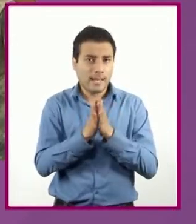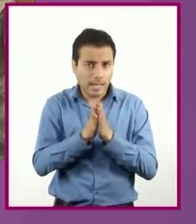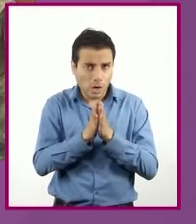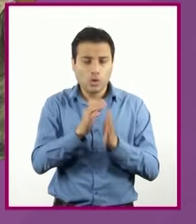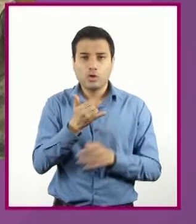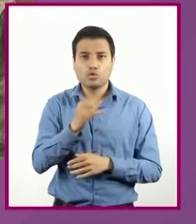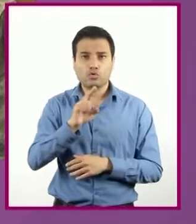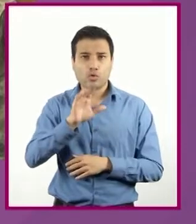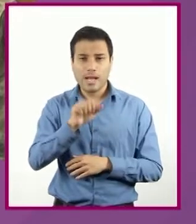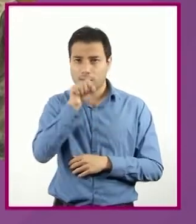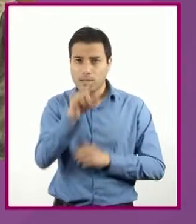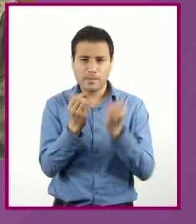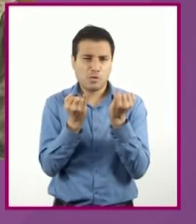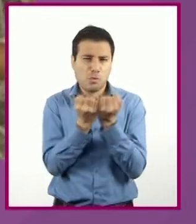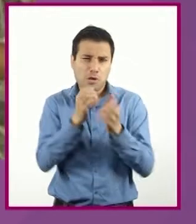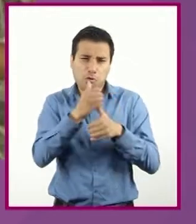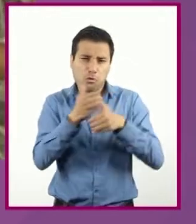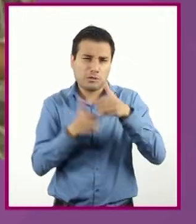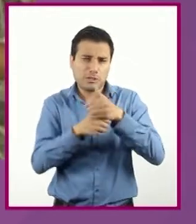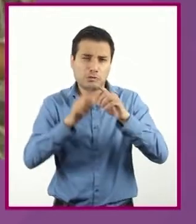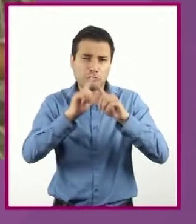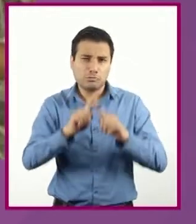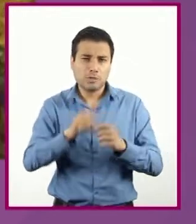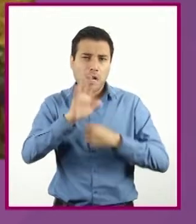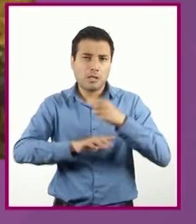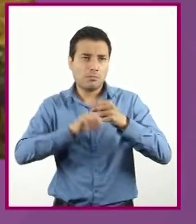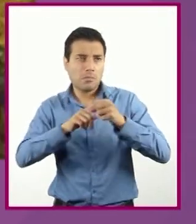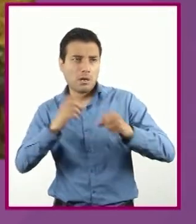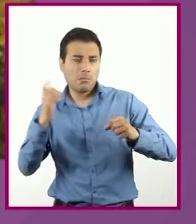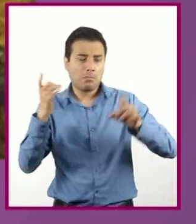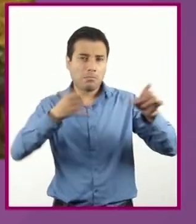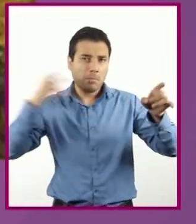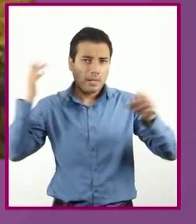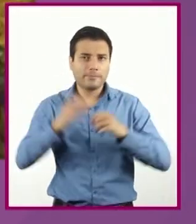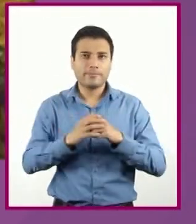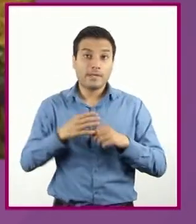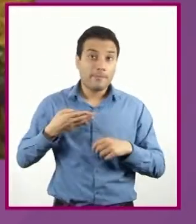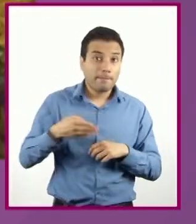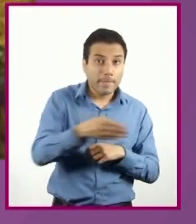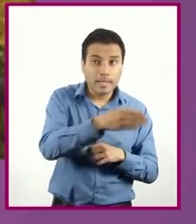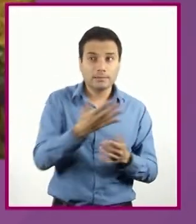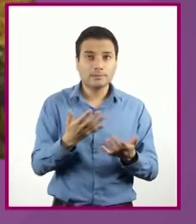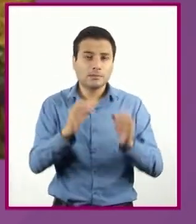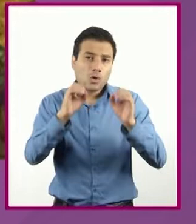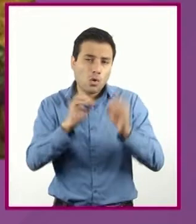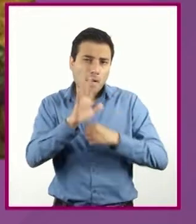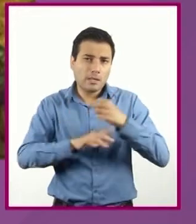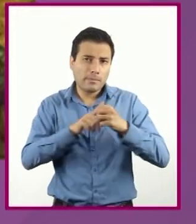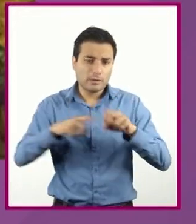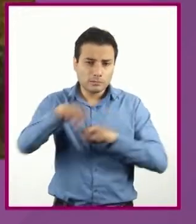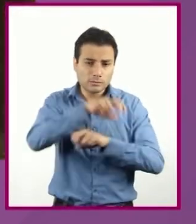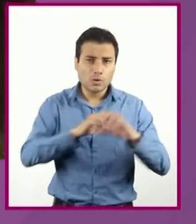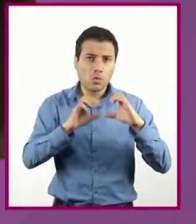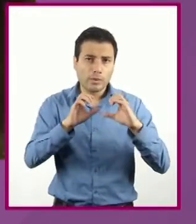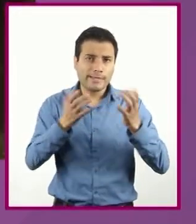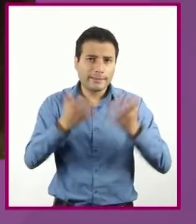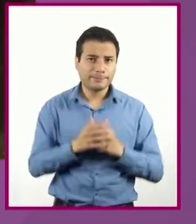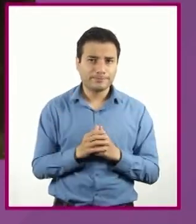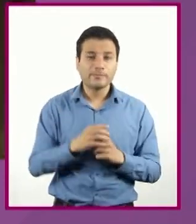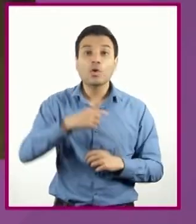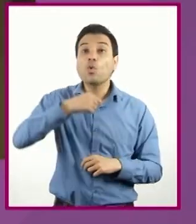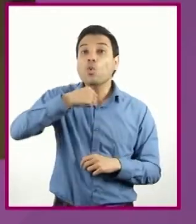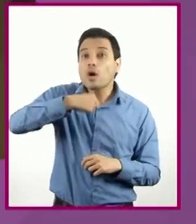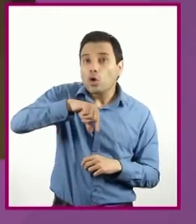yuca, así como de productos obtenidos de la caza, pesca y cría de animales. Entre estos últimos,